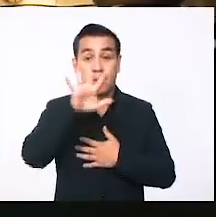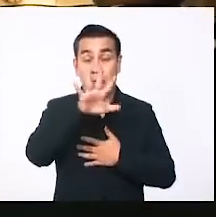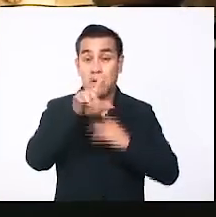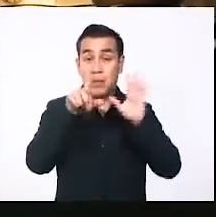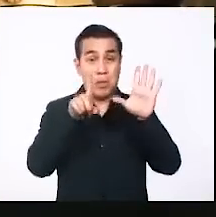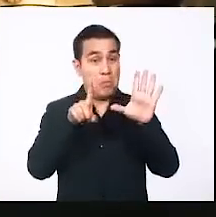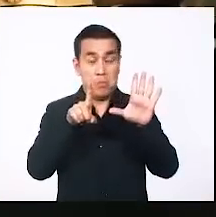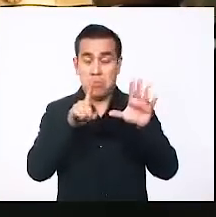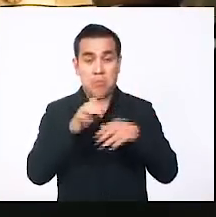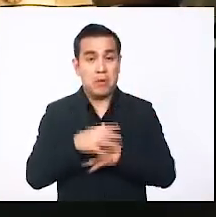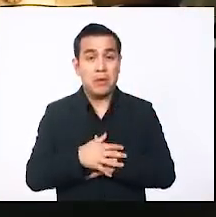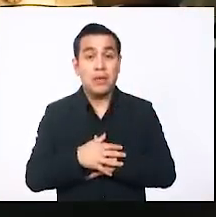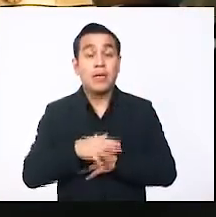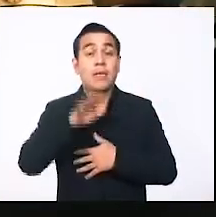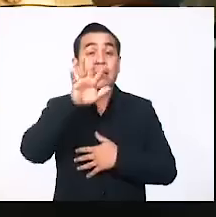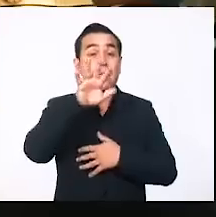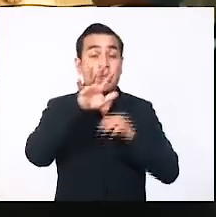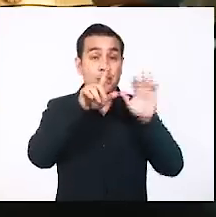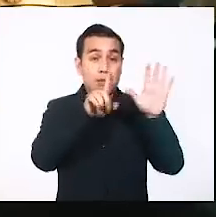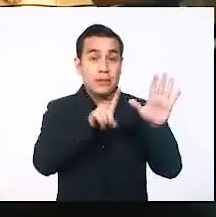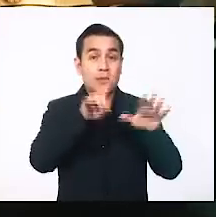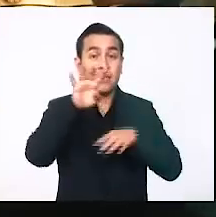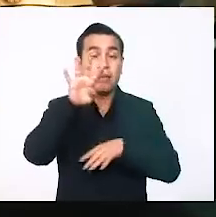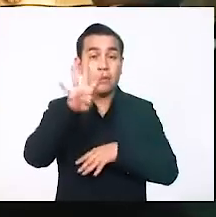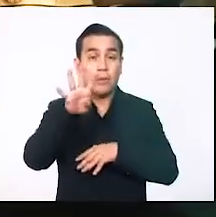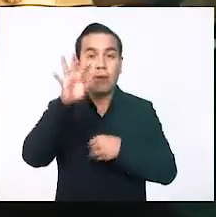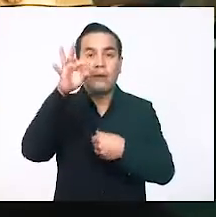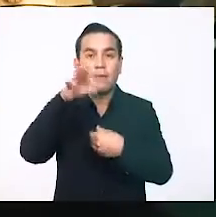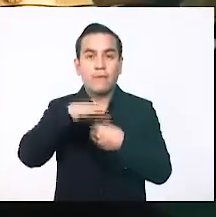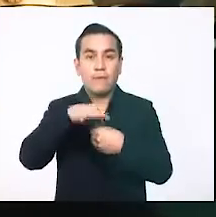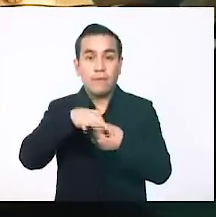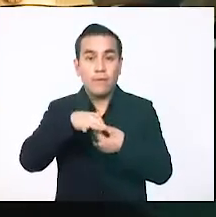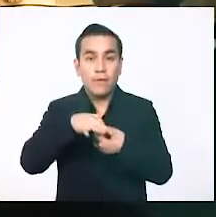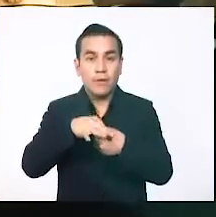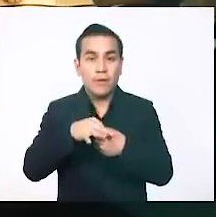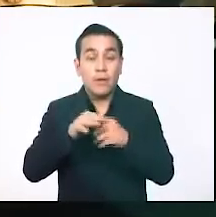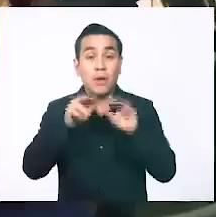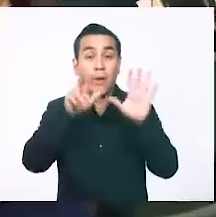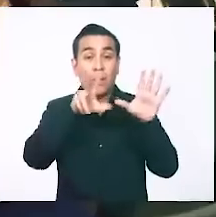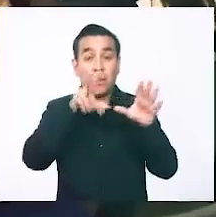la Constitución, con 64 votos, 8 de sobra,